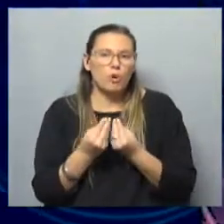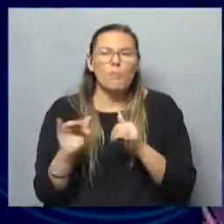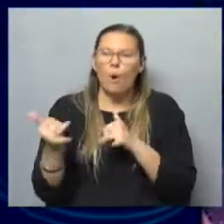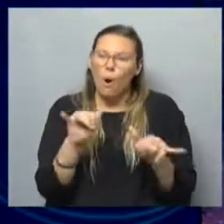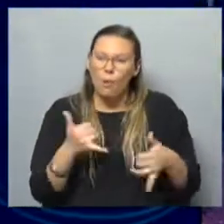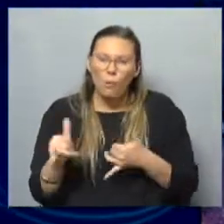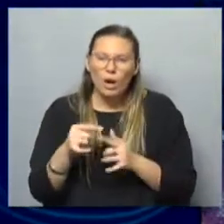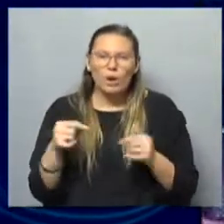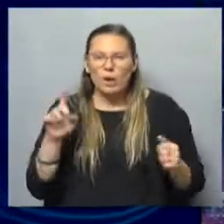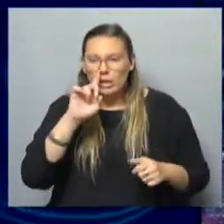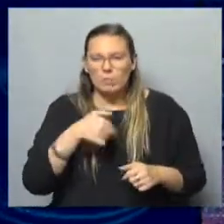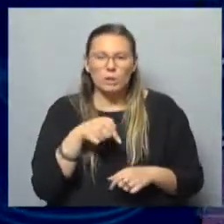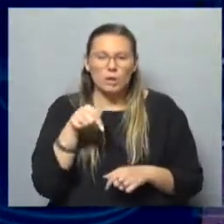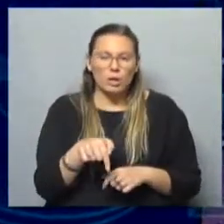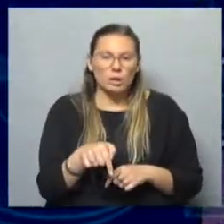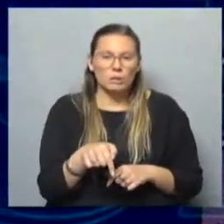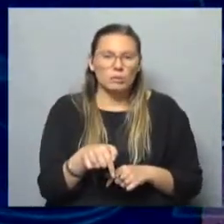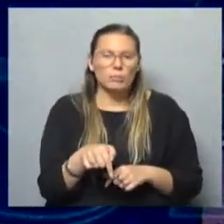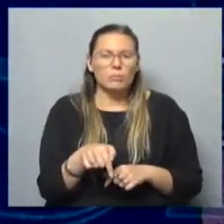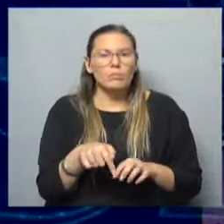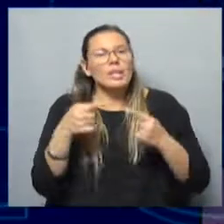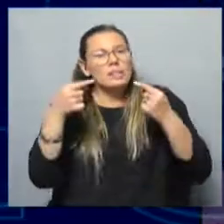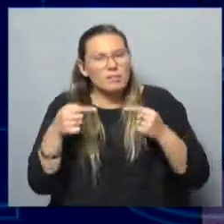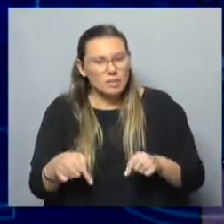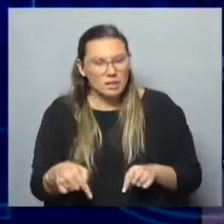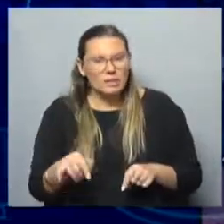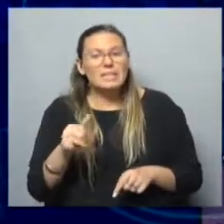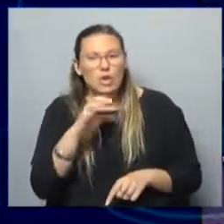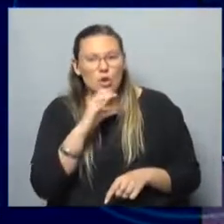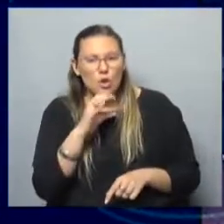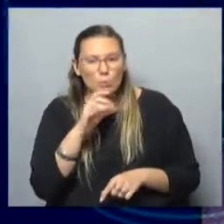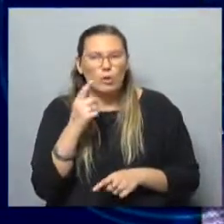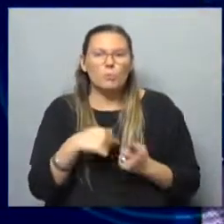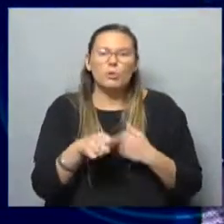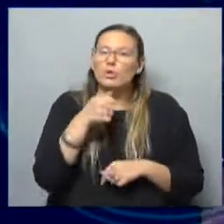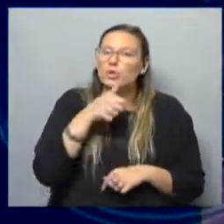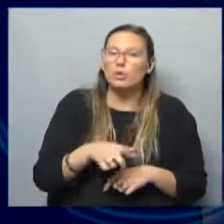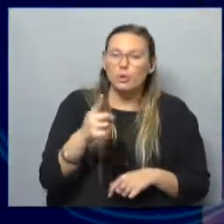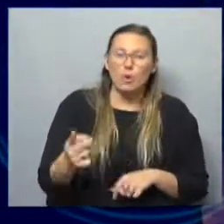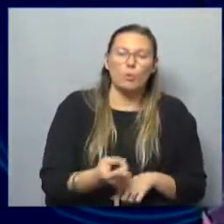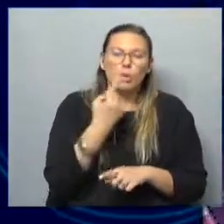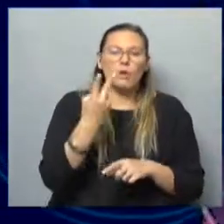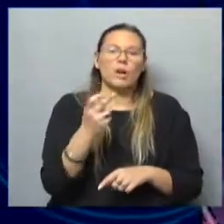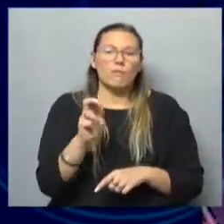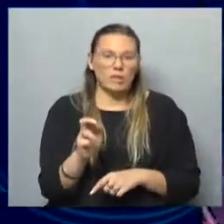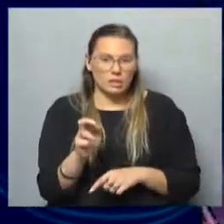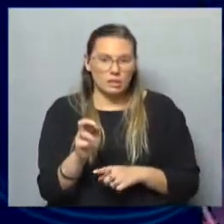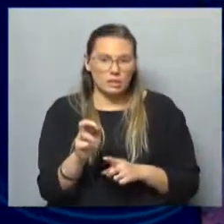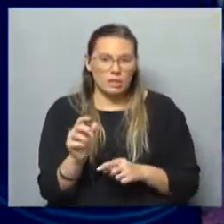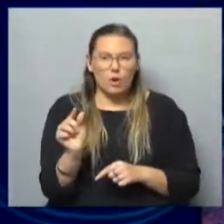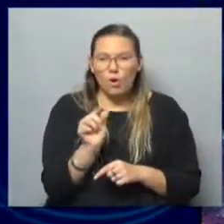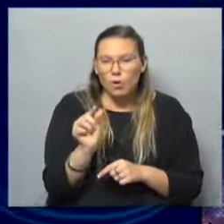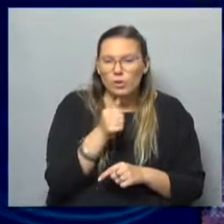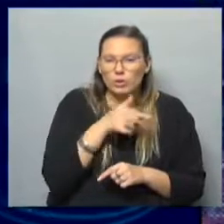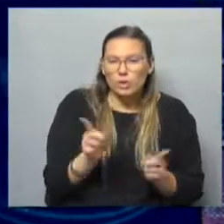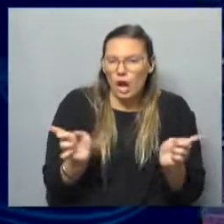juego y cosas rápidas. Esto es como un poco diferente. Tiene mucho humor, pero es esto, una historia de 1 hora y 20 de duración con mini historias entre